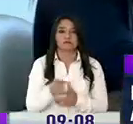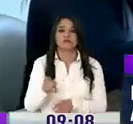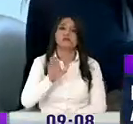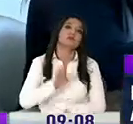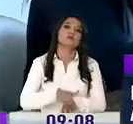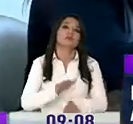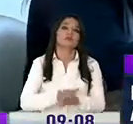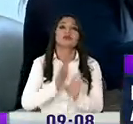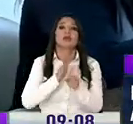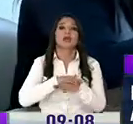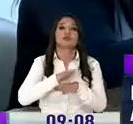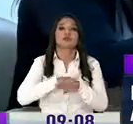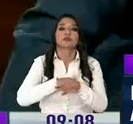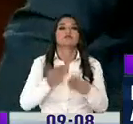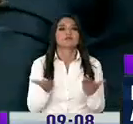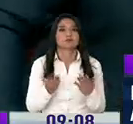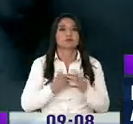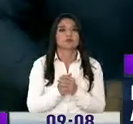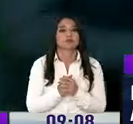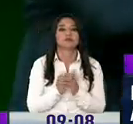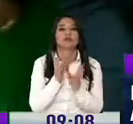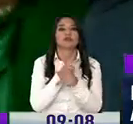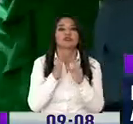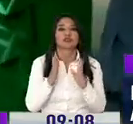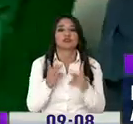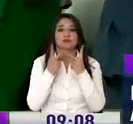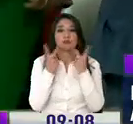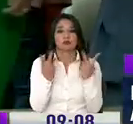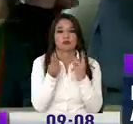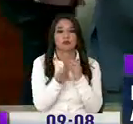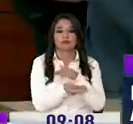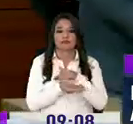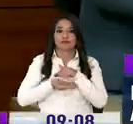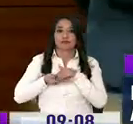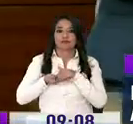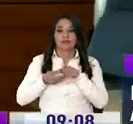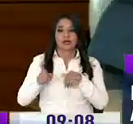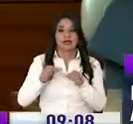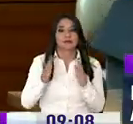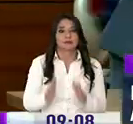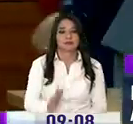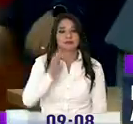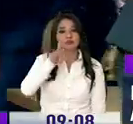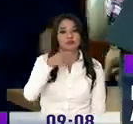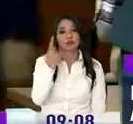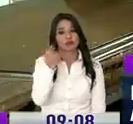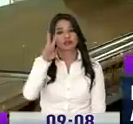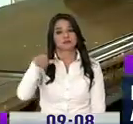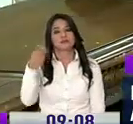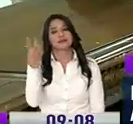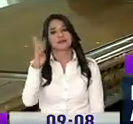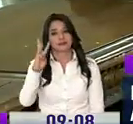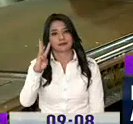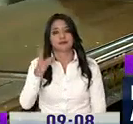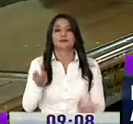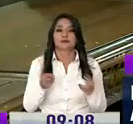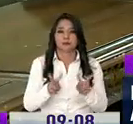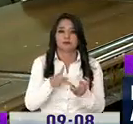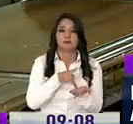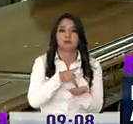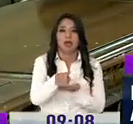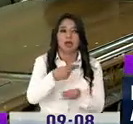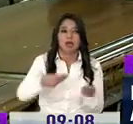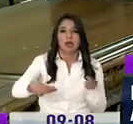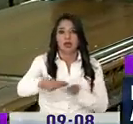culpable por el delito de concusión, relacionado al cobro de diezmos cuando fue asambleísta del 2011 al 2016. Además, deberá pagar